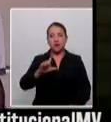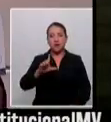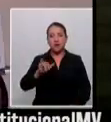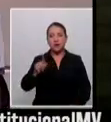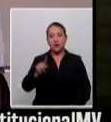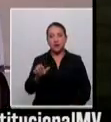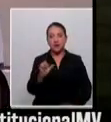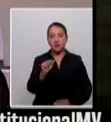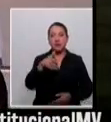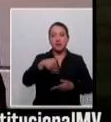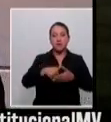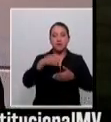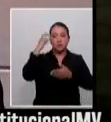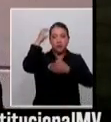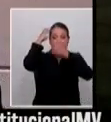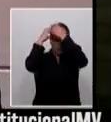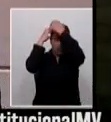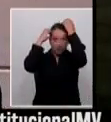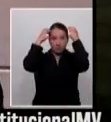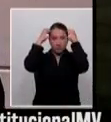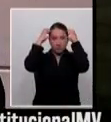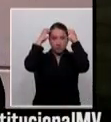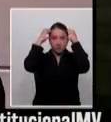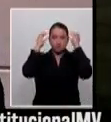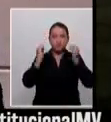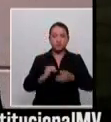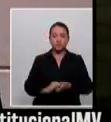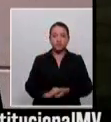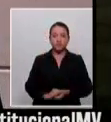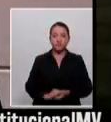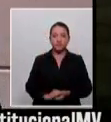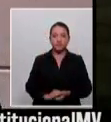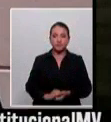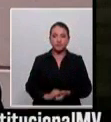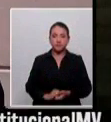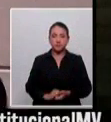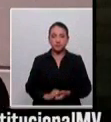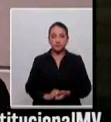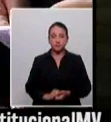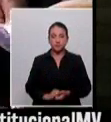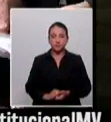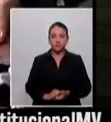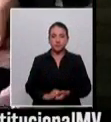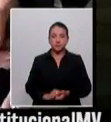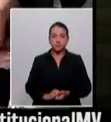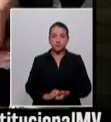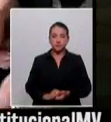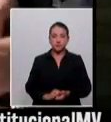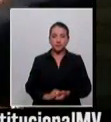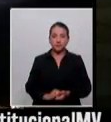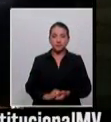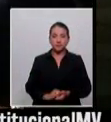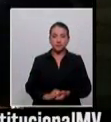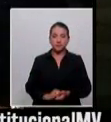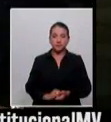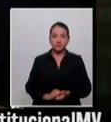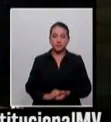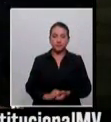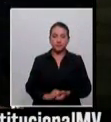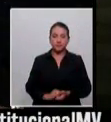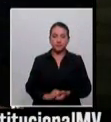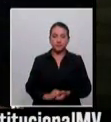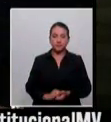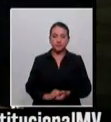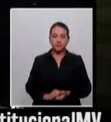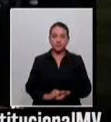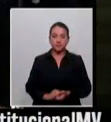días ya se estaban formulando los nombres que iban a ir a la presidencia de la convención. Cristina Doradora había sido uno de los nombres fuertes,